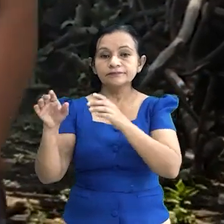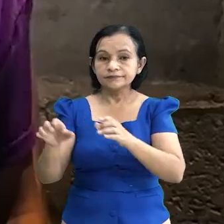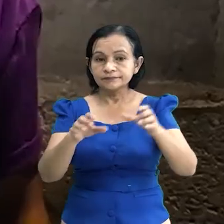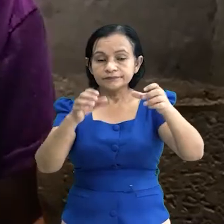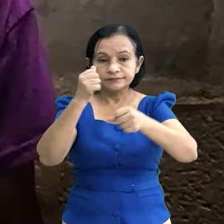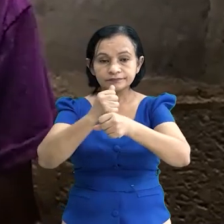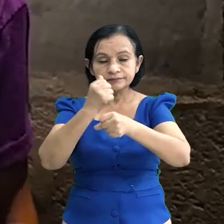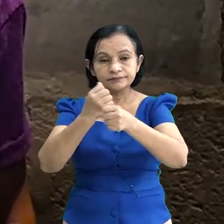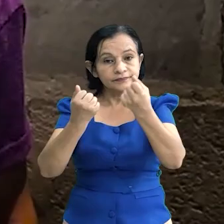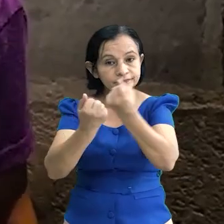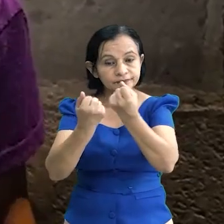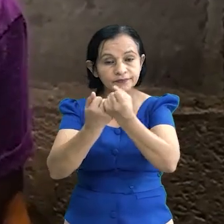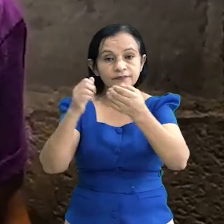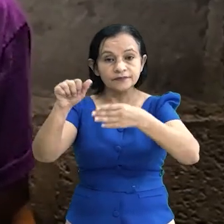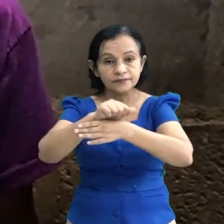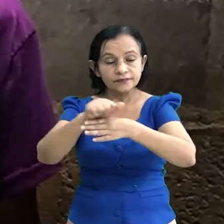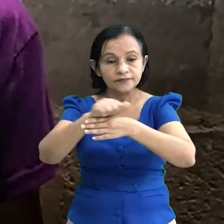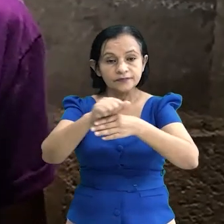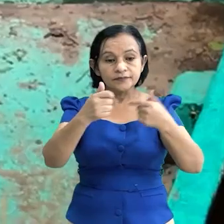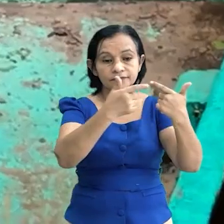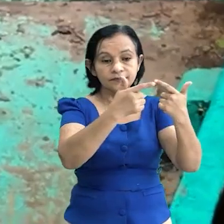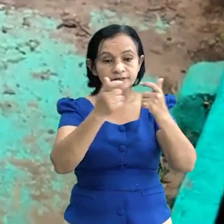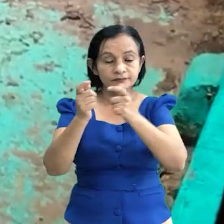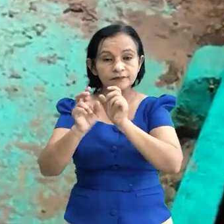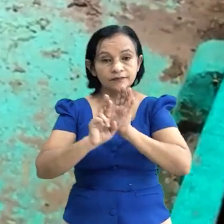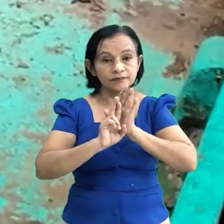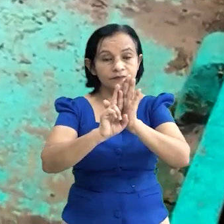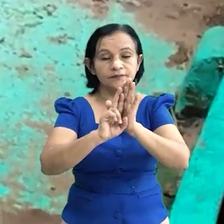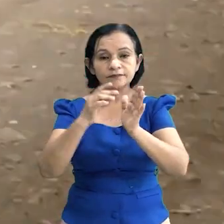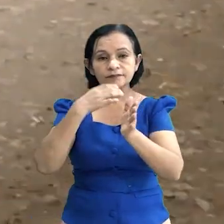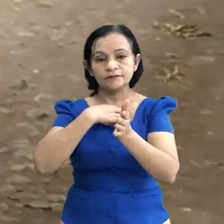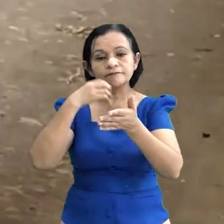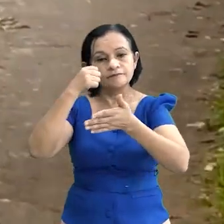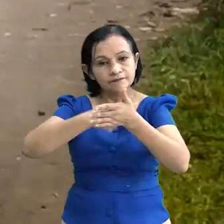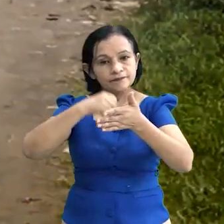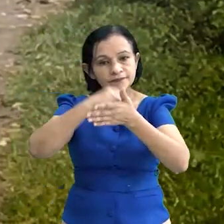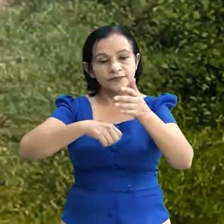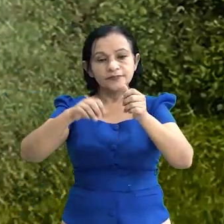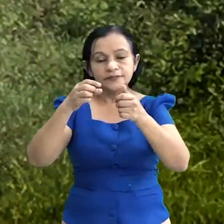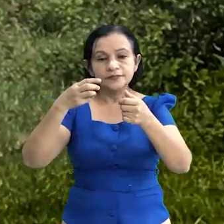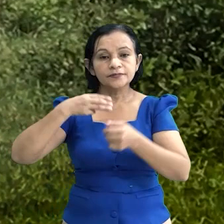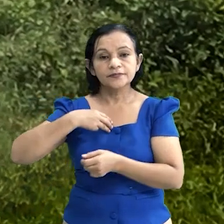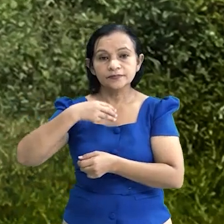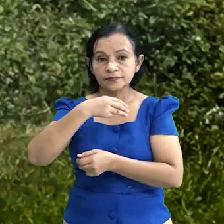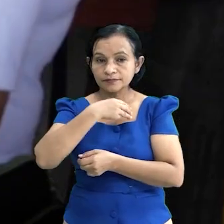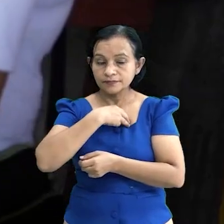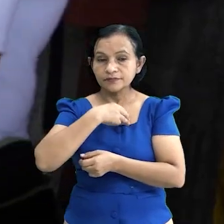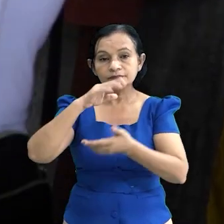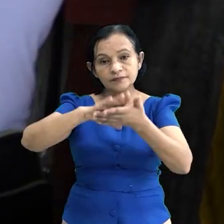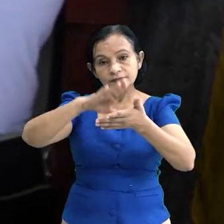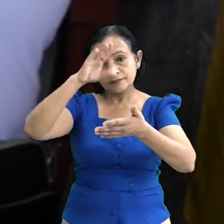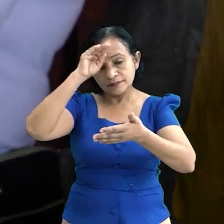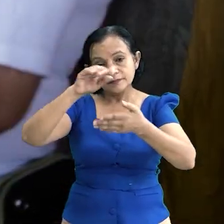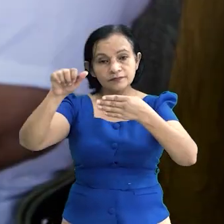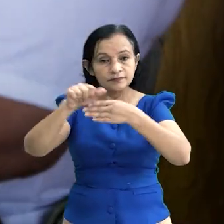acciones se complementan con la preparación de las brigadas de respuesta local, consolidando en cada uno de sus integrantes el conocimiento